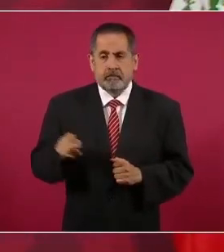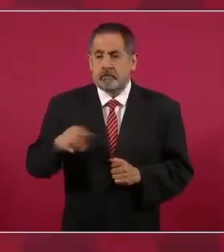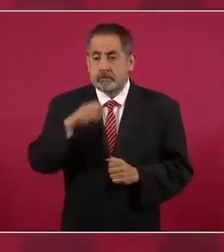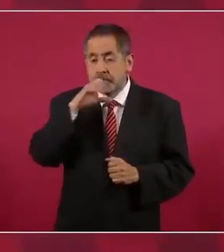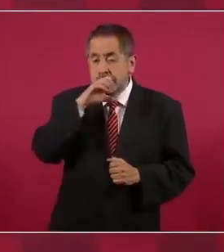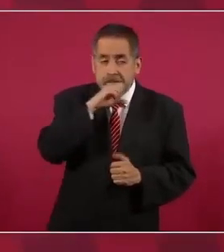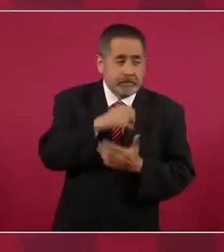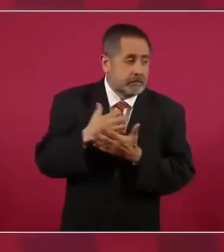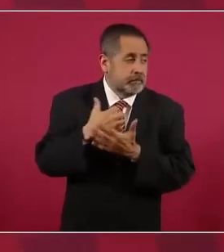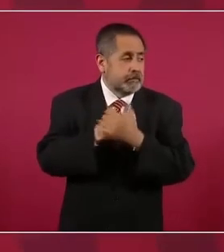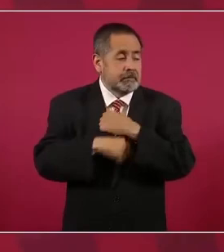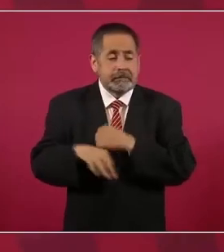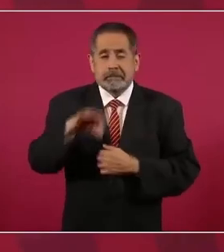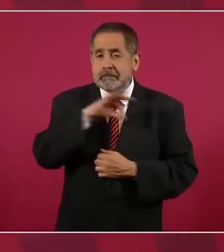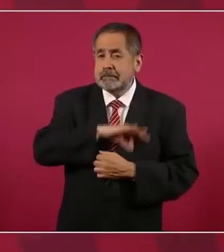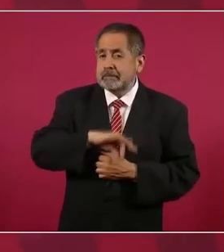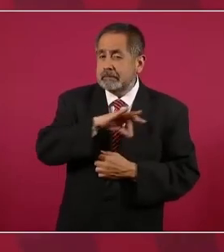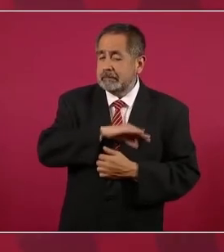jugosos negocios,